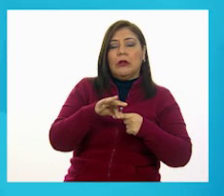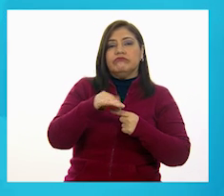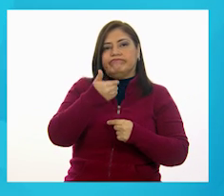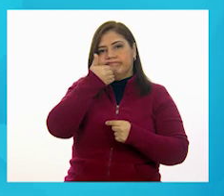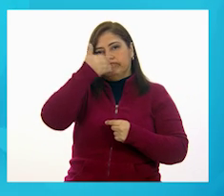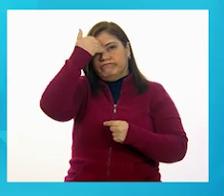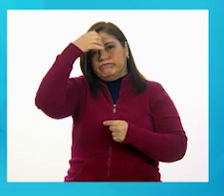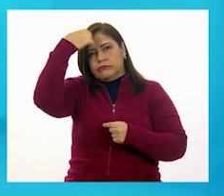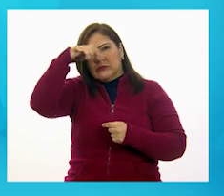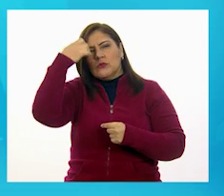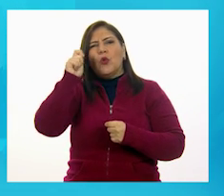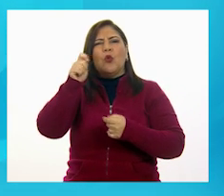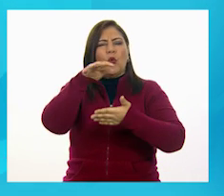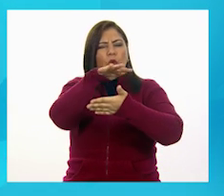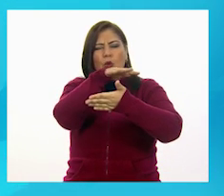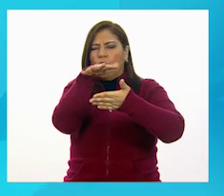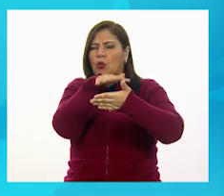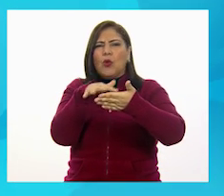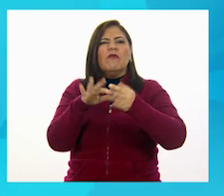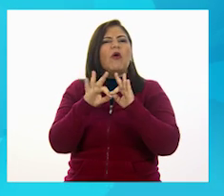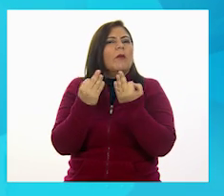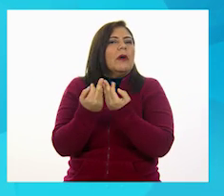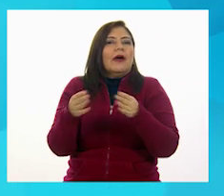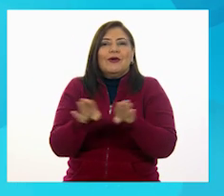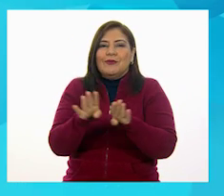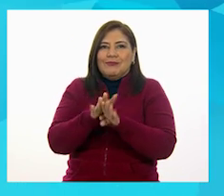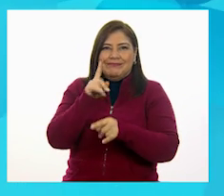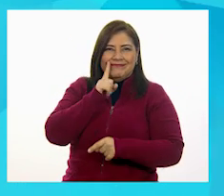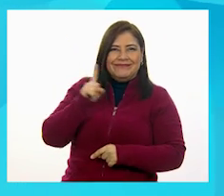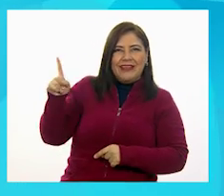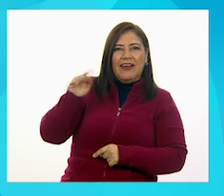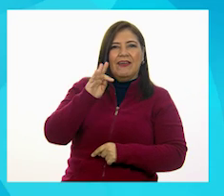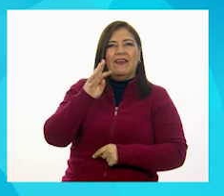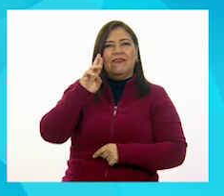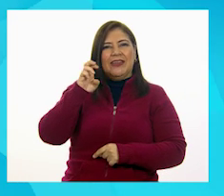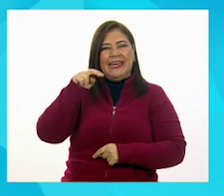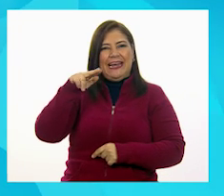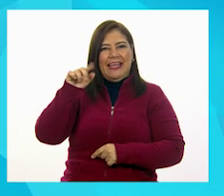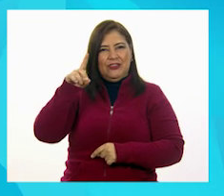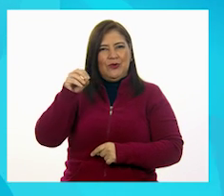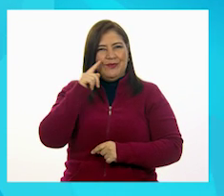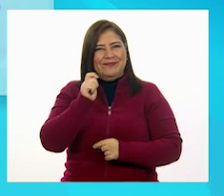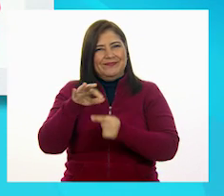cómo se leen estos textos. ¡Adelante, Fernando!